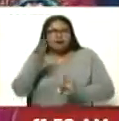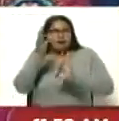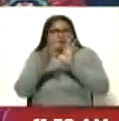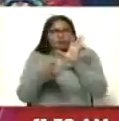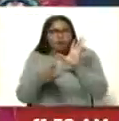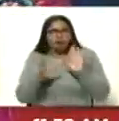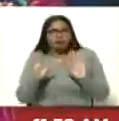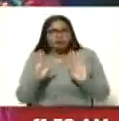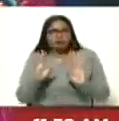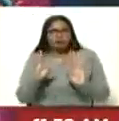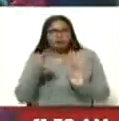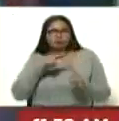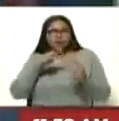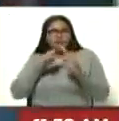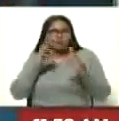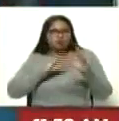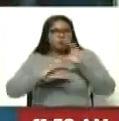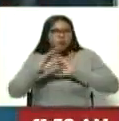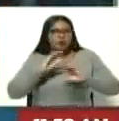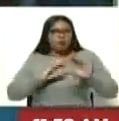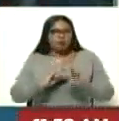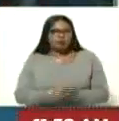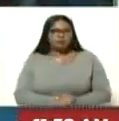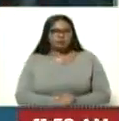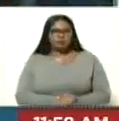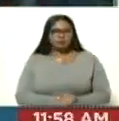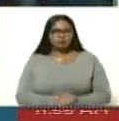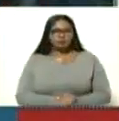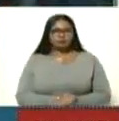de comunicadores.